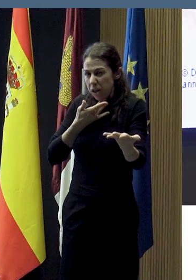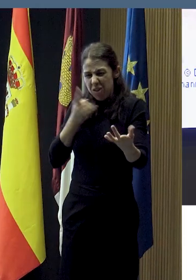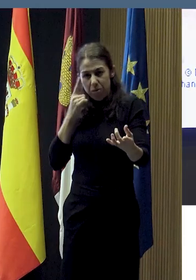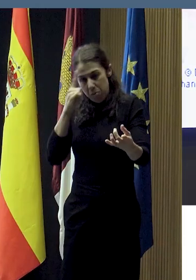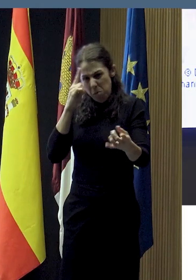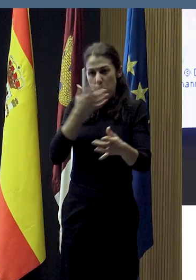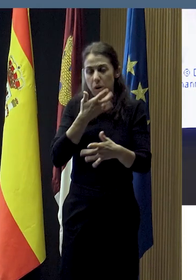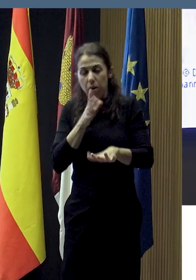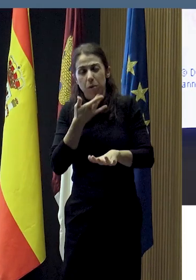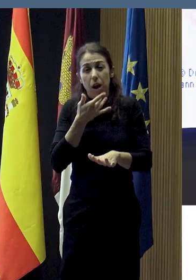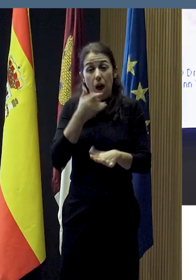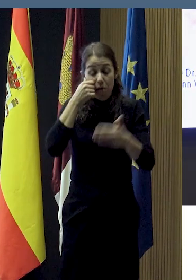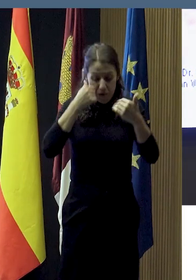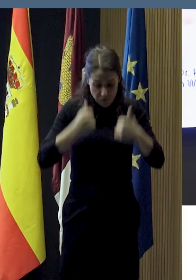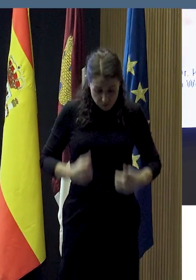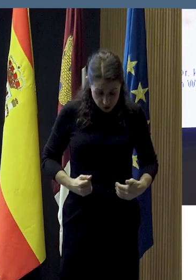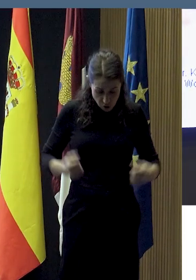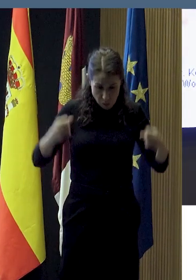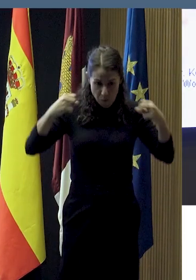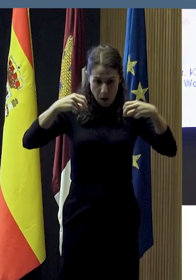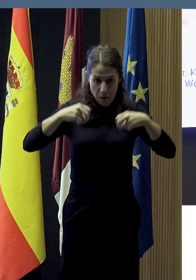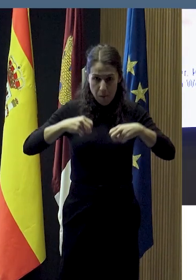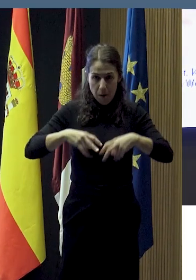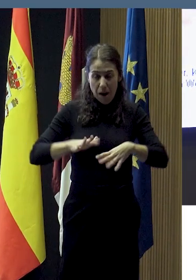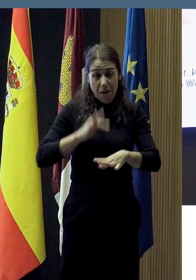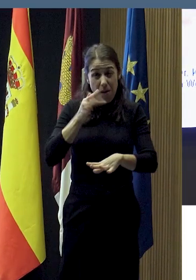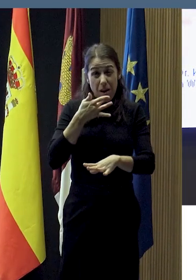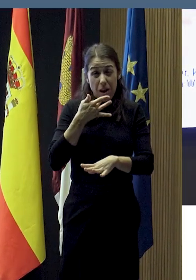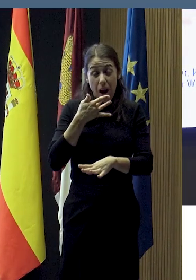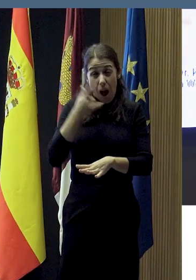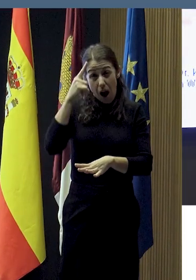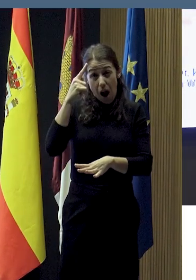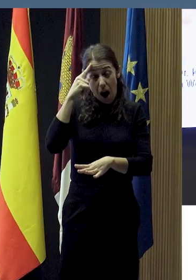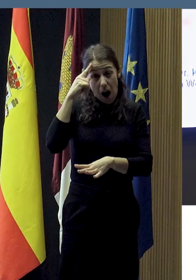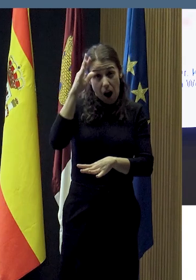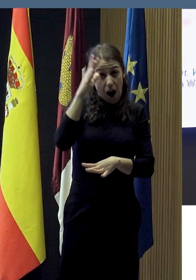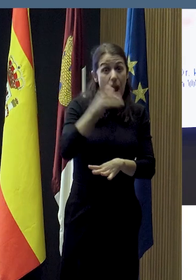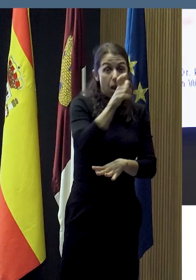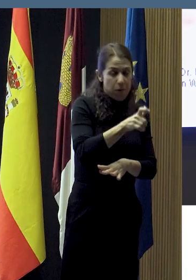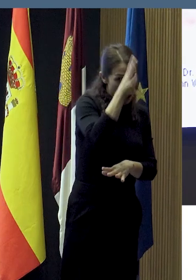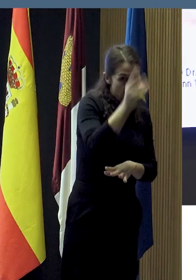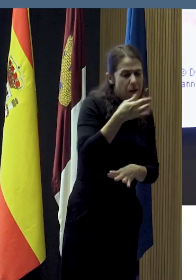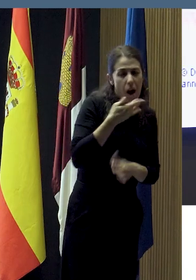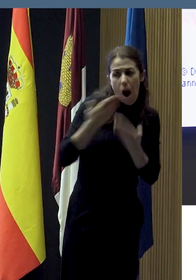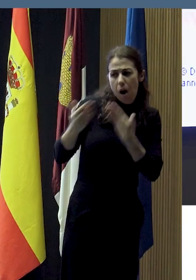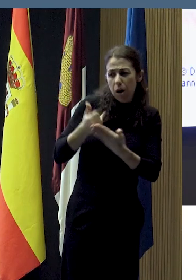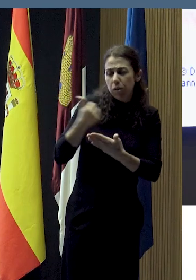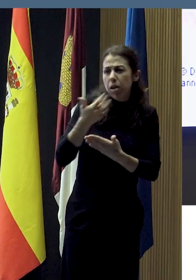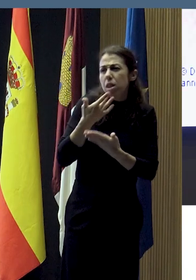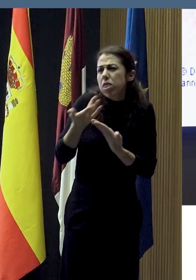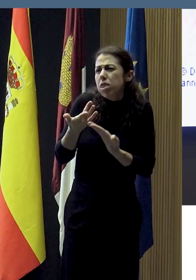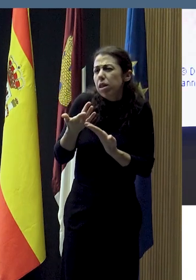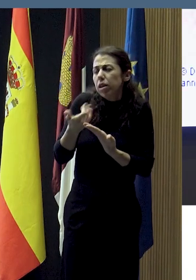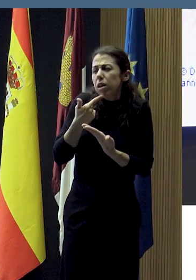deterioro físico que es evidente en esta paciente, es que Alois Alzheimer, cuando hablaba con ella, veía